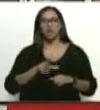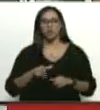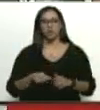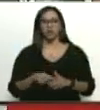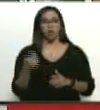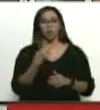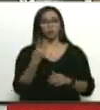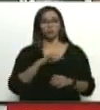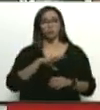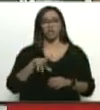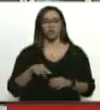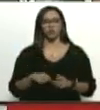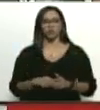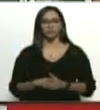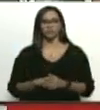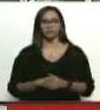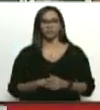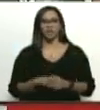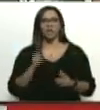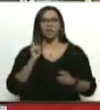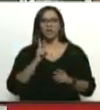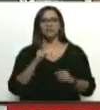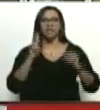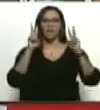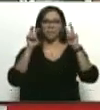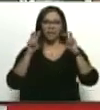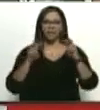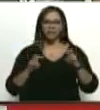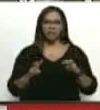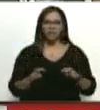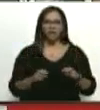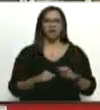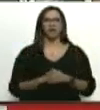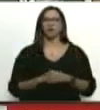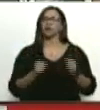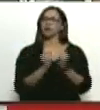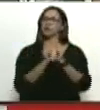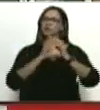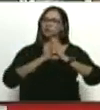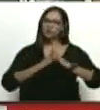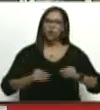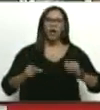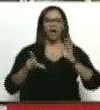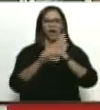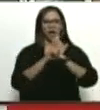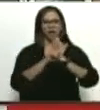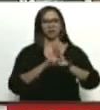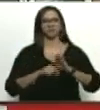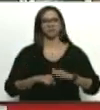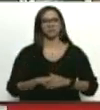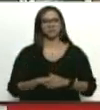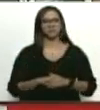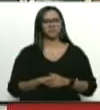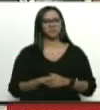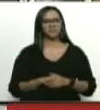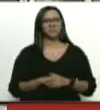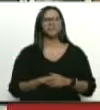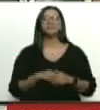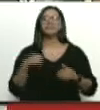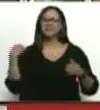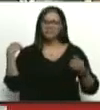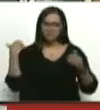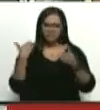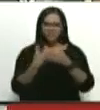Los dos son corruptos. Y deben ser investigados y castigados con todo el peso de la ley. Eso lo hemos venido